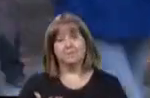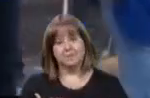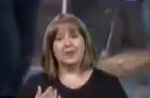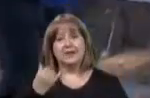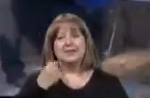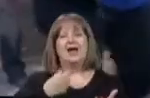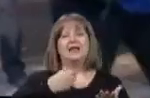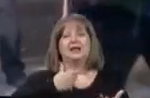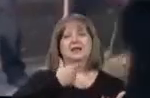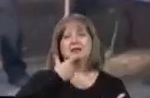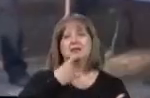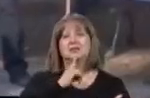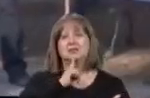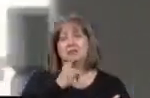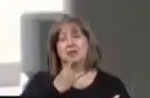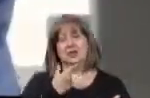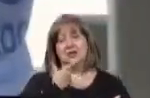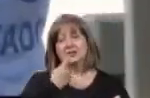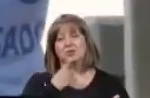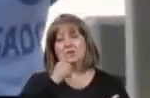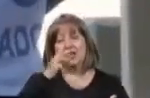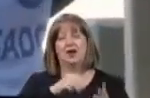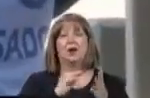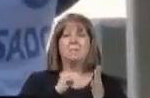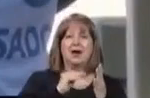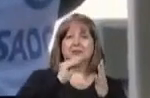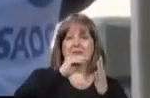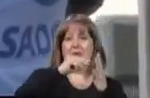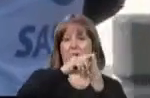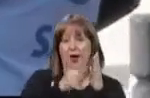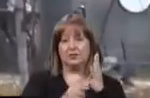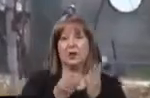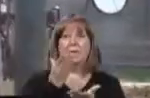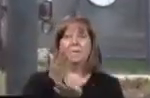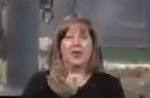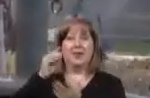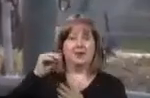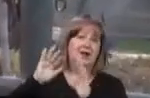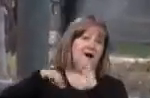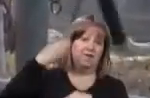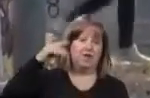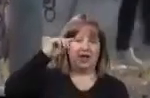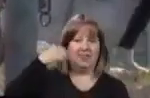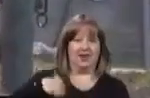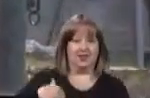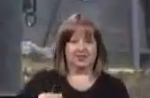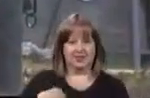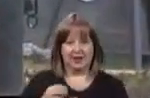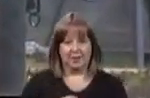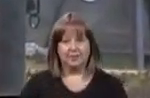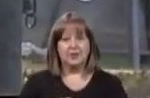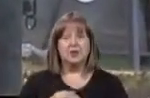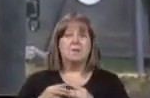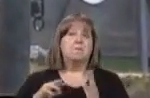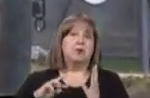terminaron cumpliendo y seguramente sea una instancia a la que se abre ahora que no se va a determinar de inmediato. No. Sino que puede durar meses o hasta años.